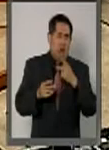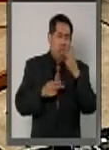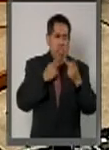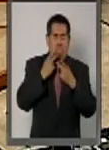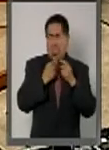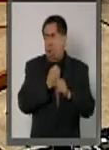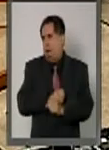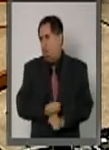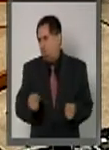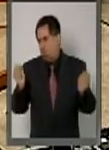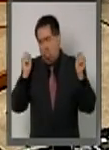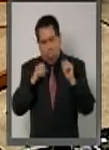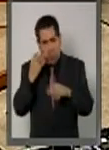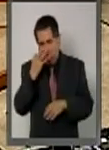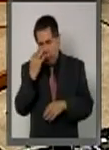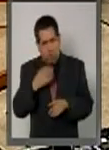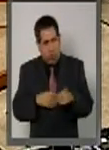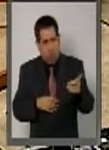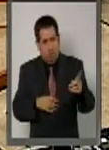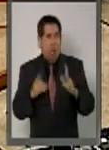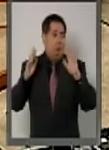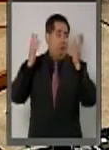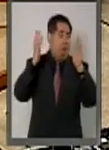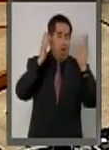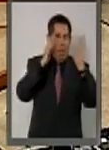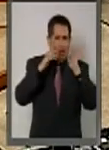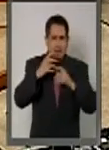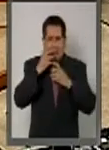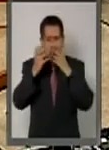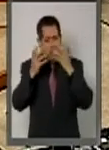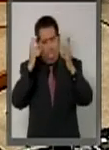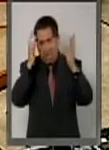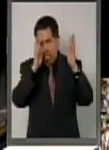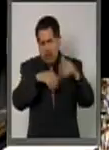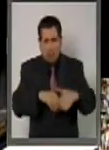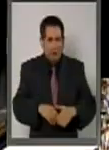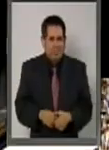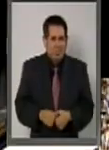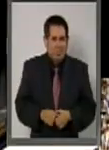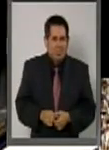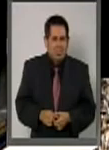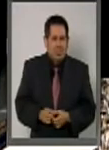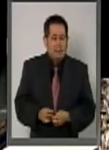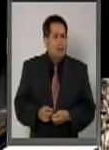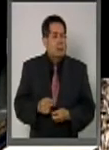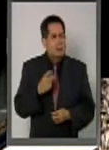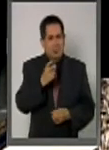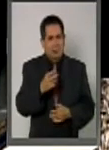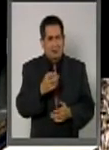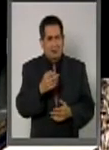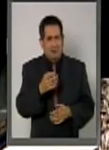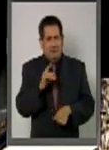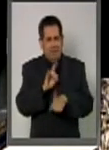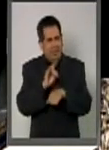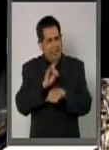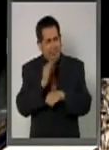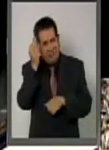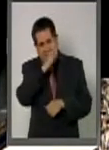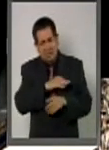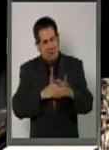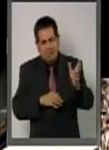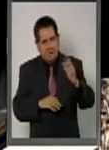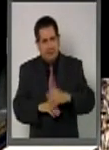aburrido, le aplauden a rabiar, a rabiar. Es una farsa.